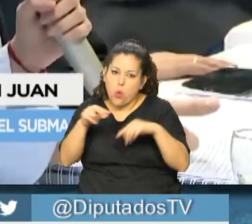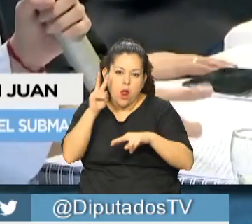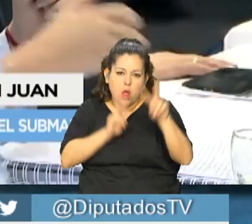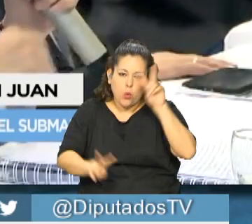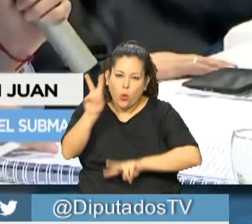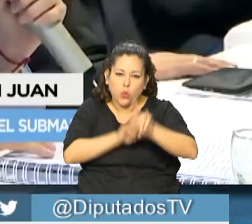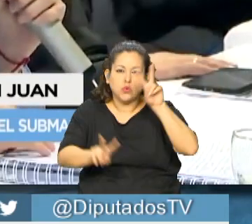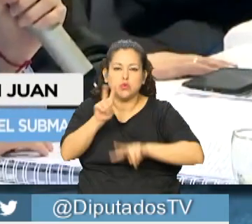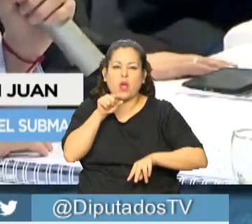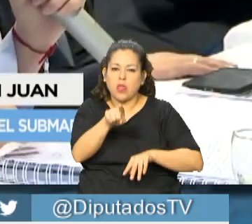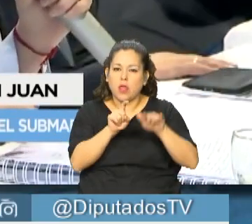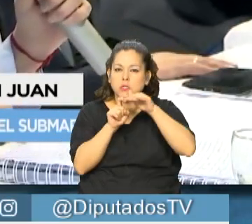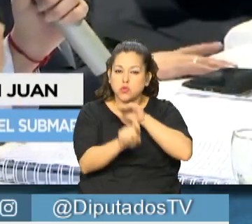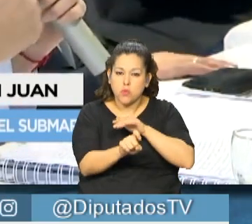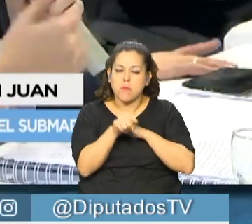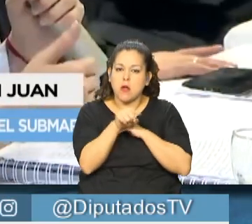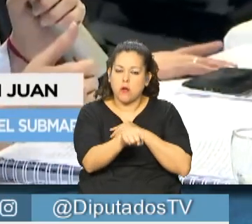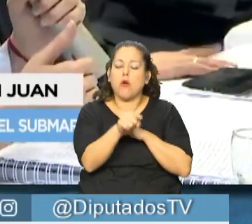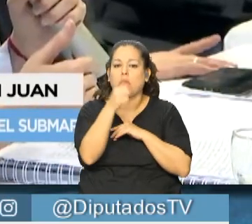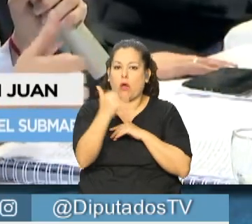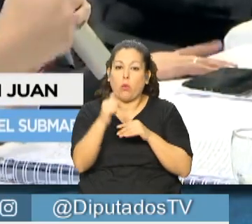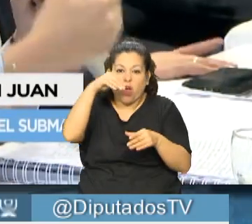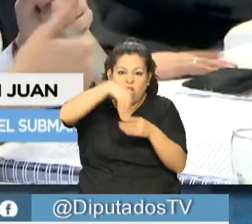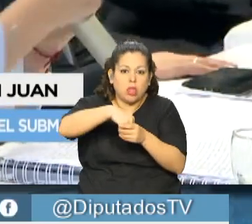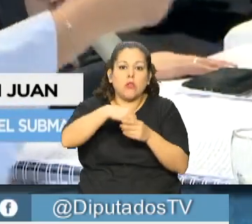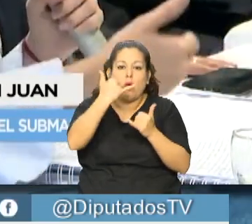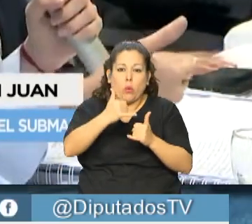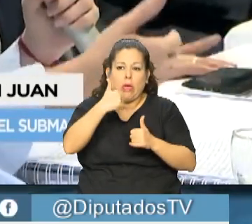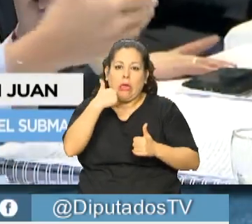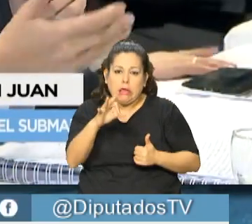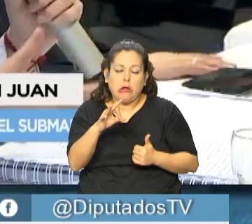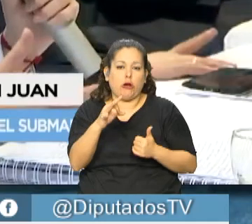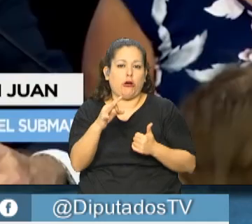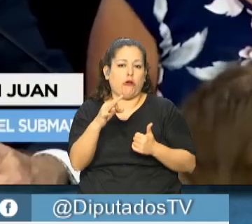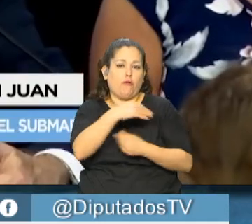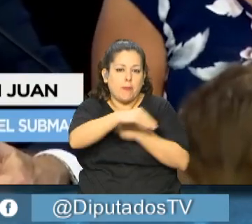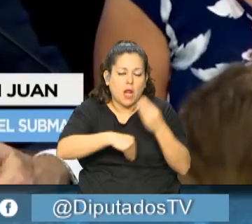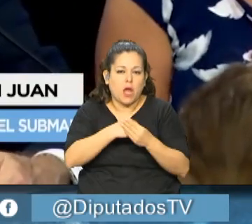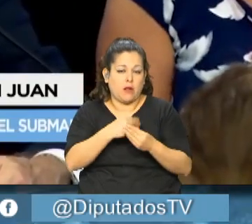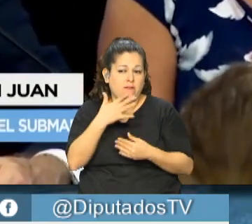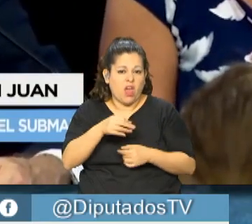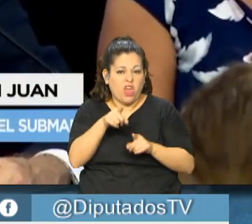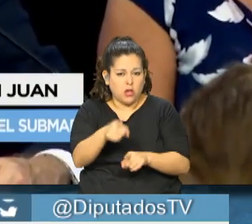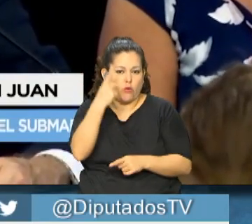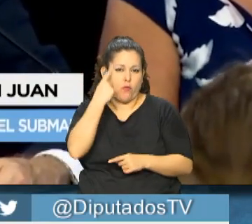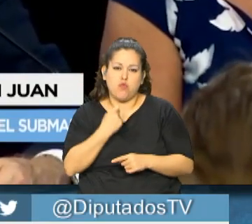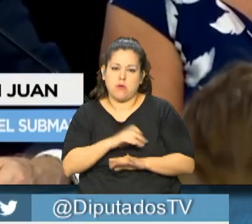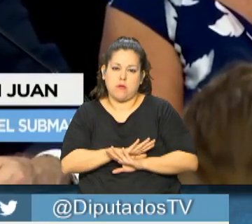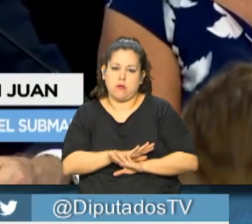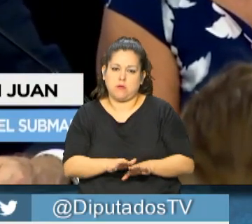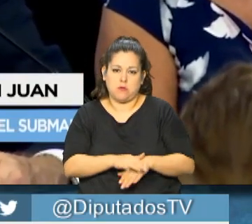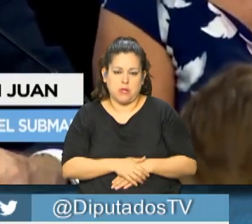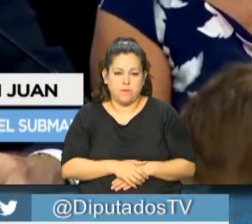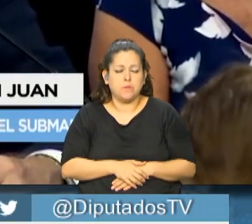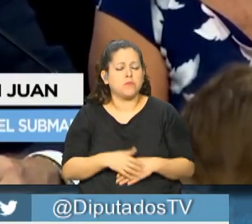búsqueda de ese submarino que tenía allí adentro a sus hijos. Senadora, entonces, eso fue muy triste. Entonces, lo fundamental